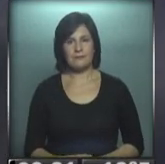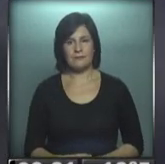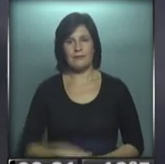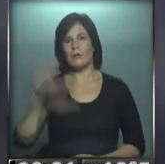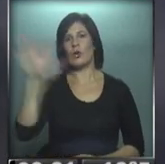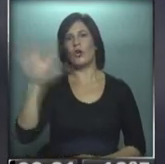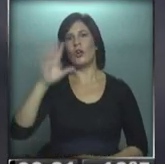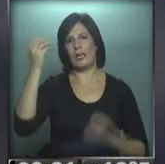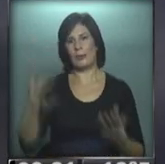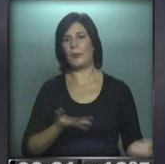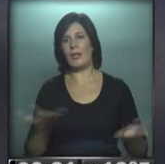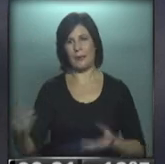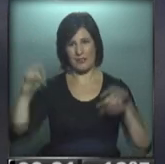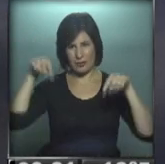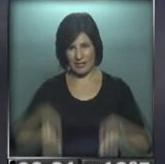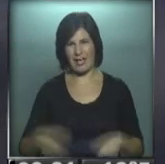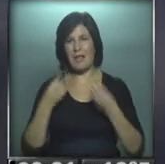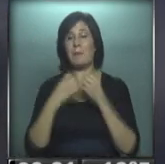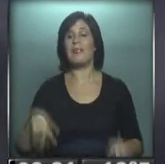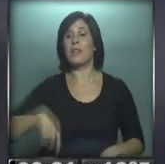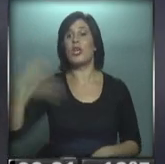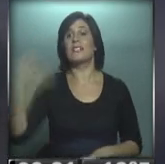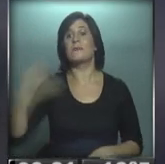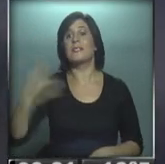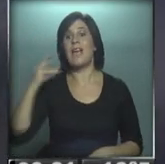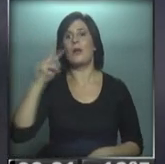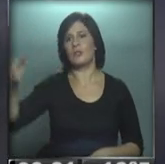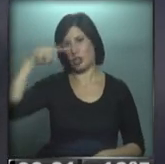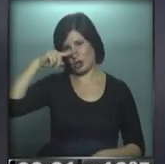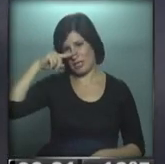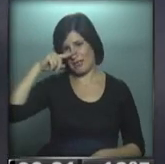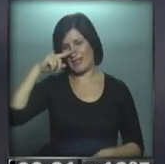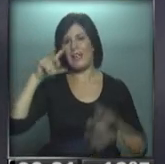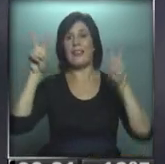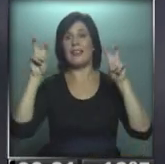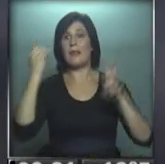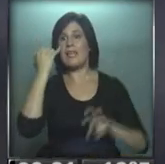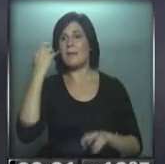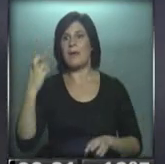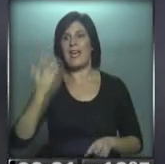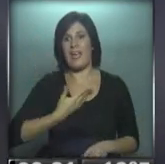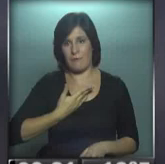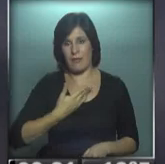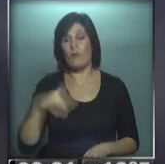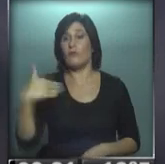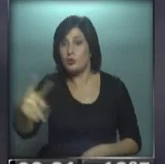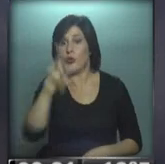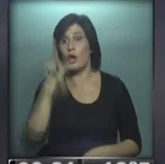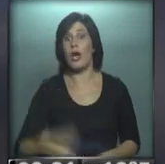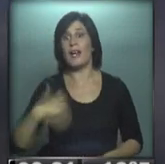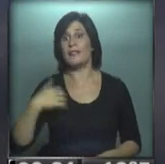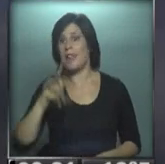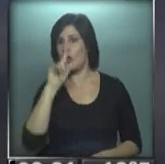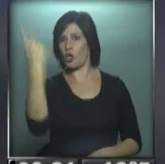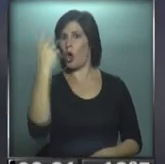Buenas noches, bienvenidos. Así comenzamos esta edición especial de Visión 7, YPF, Camino a la Soberanía Energética. Una